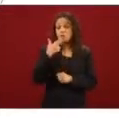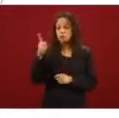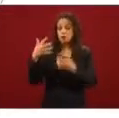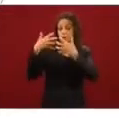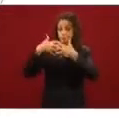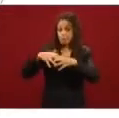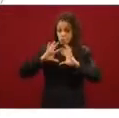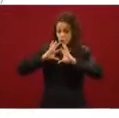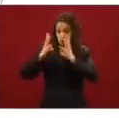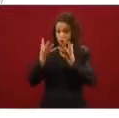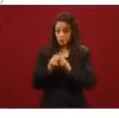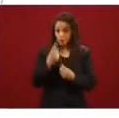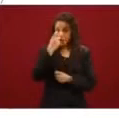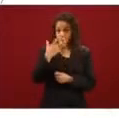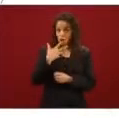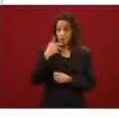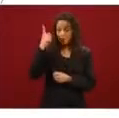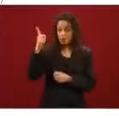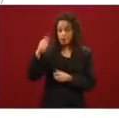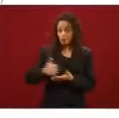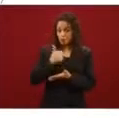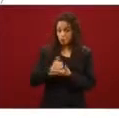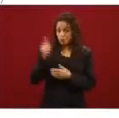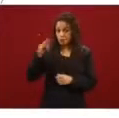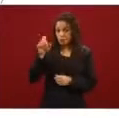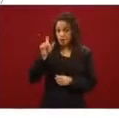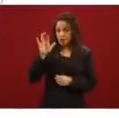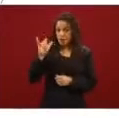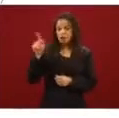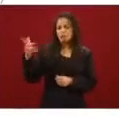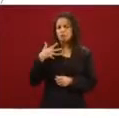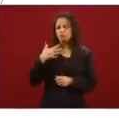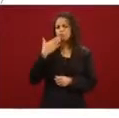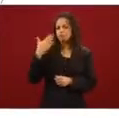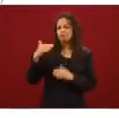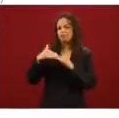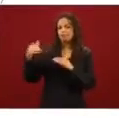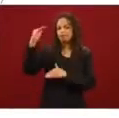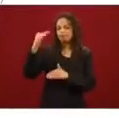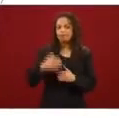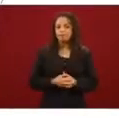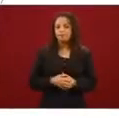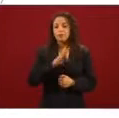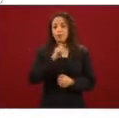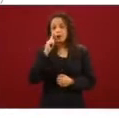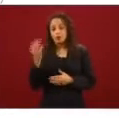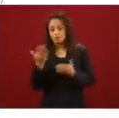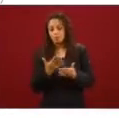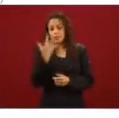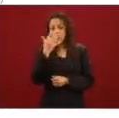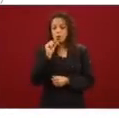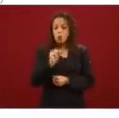del total del agua que tiene la ciudad de Mexicali puede ser muy alto. Y pueden ver acá el 5.8,